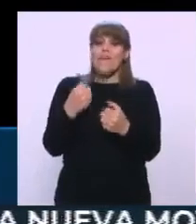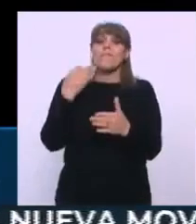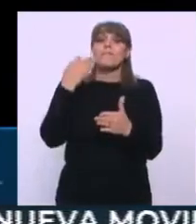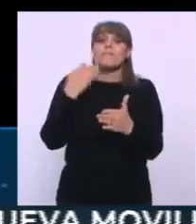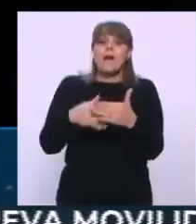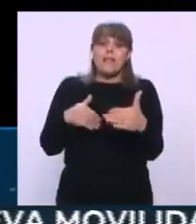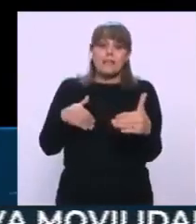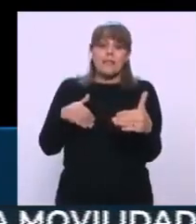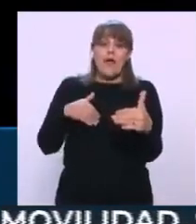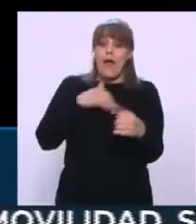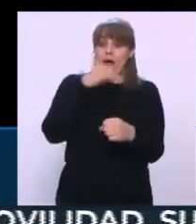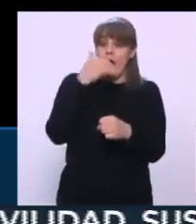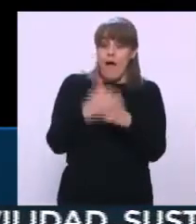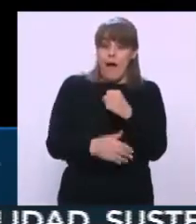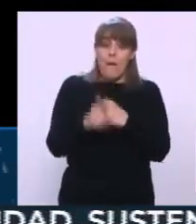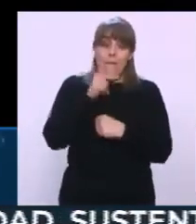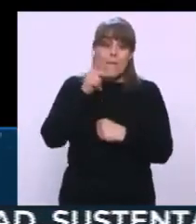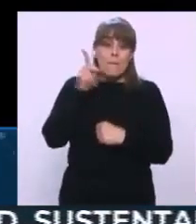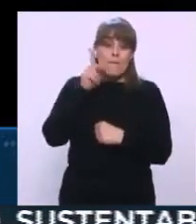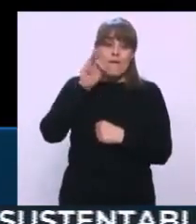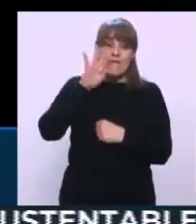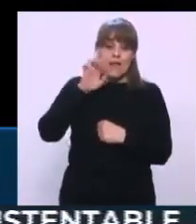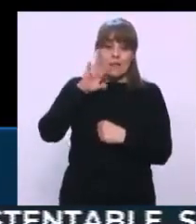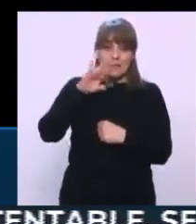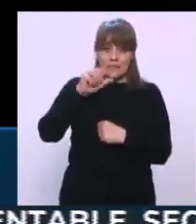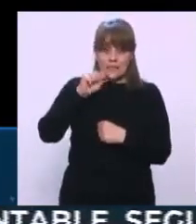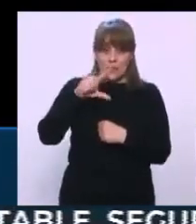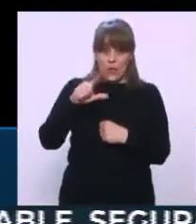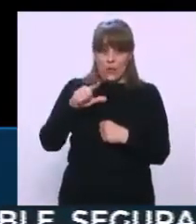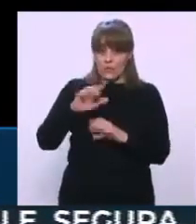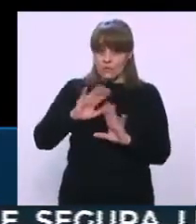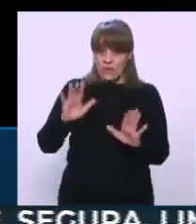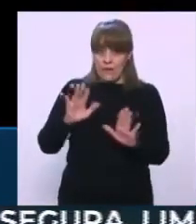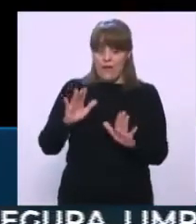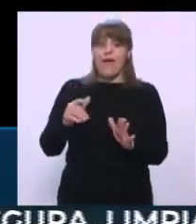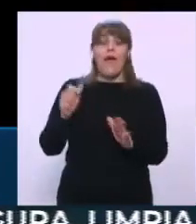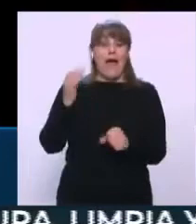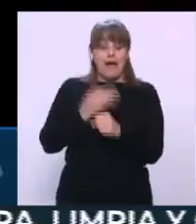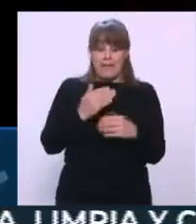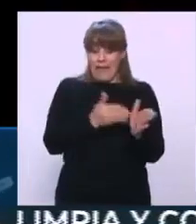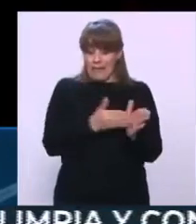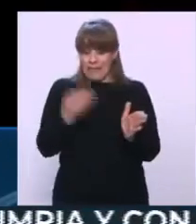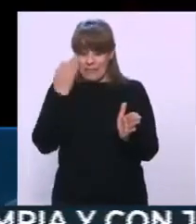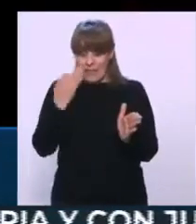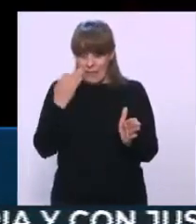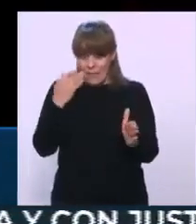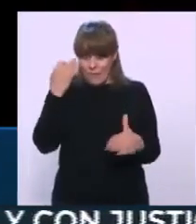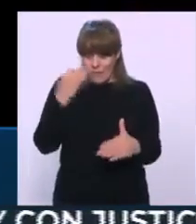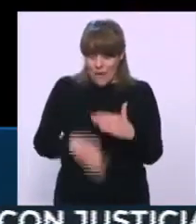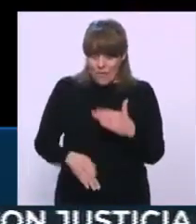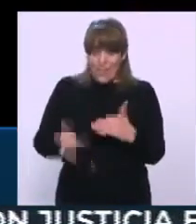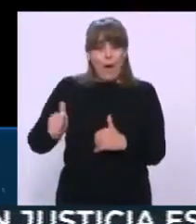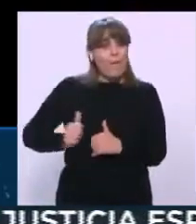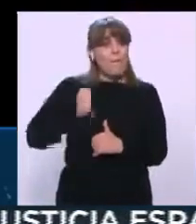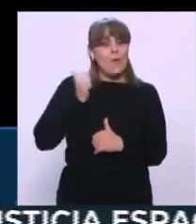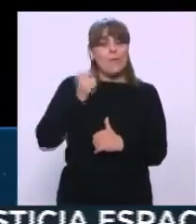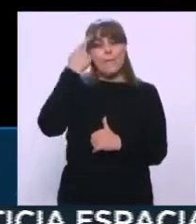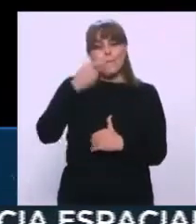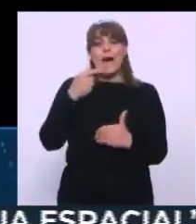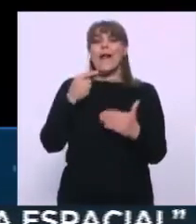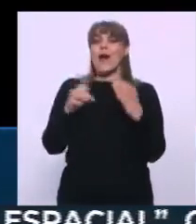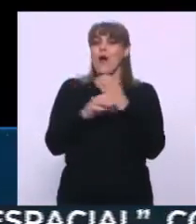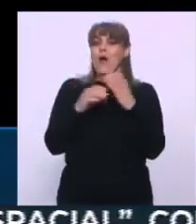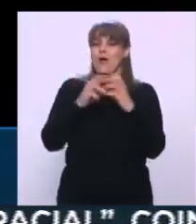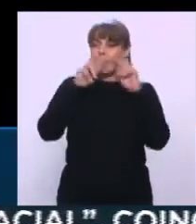Francisco es un tiempo que tenemos que aprovechar, sobre todo las causas más progresistas, más abiertas, más en la